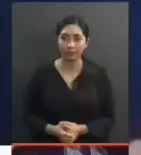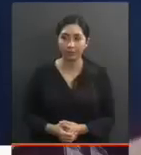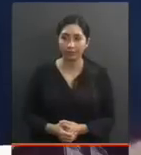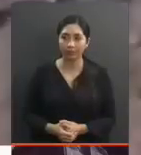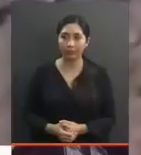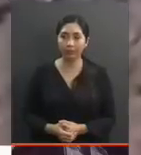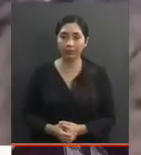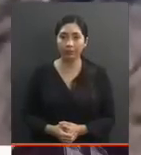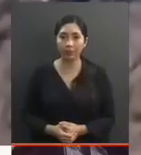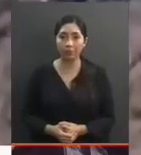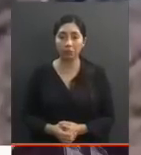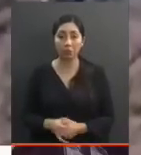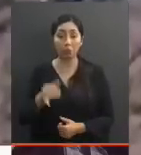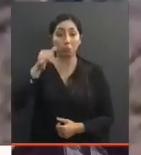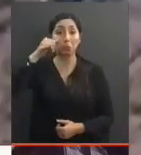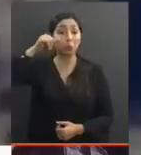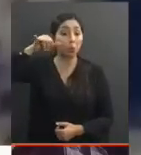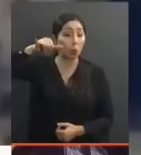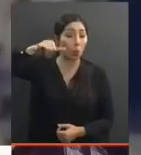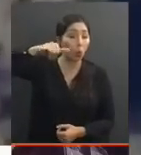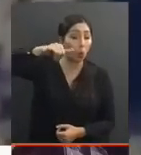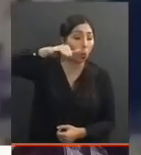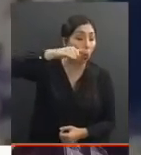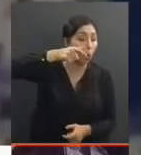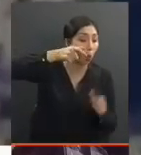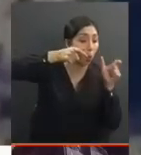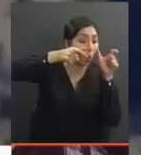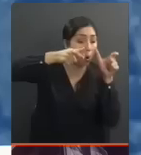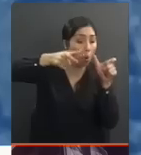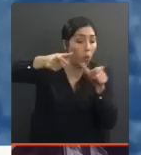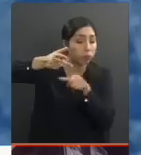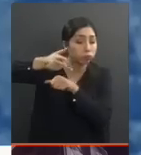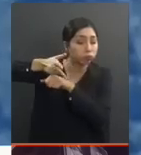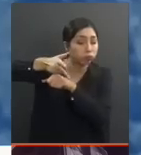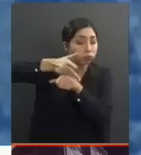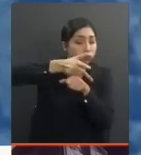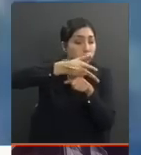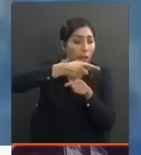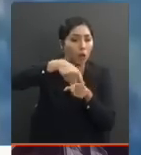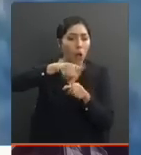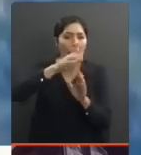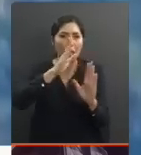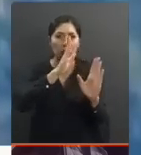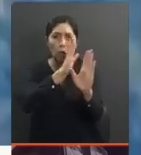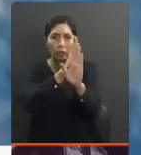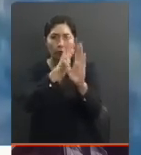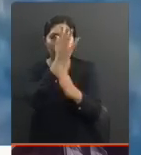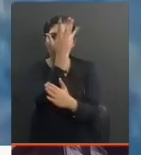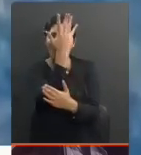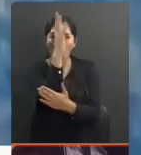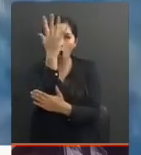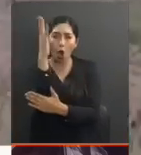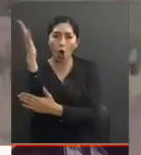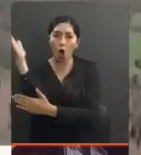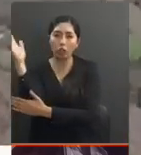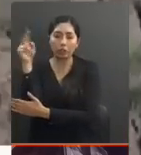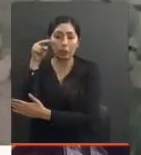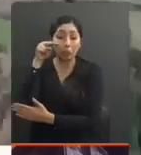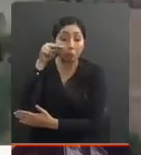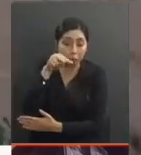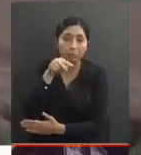Desde las alturas, una de las pocas formas de verlos escondidos en la inmensidad de los bosques de la Araucanía.